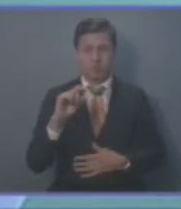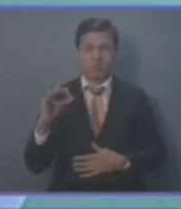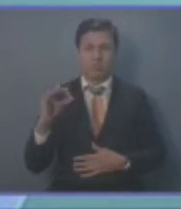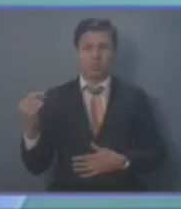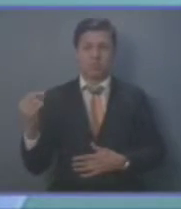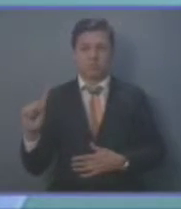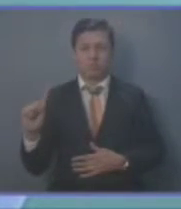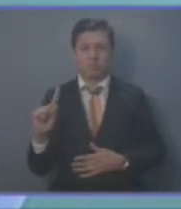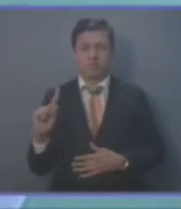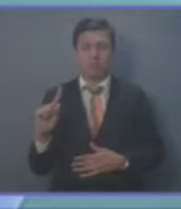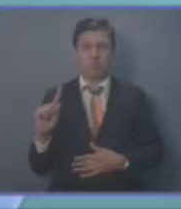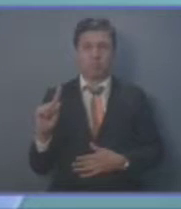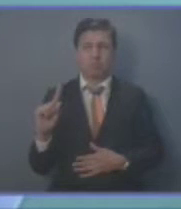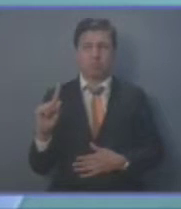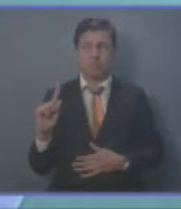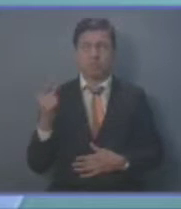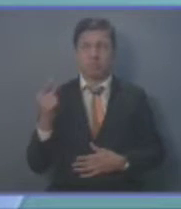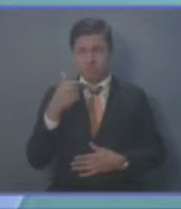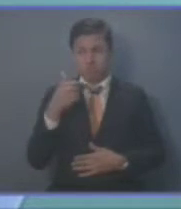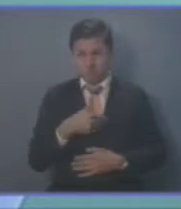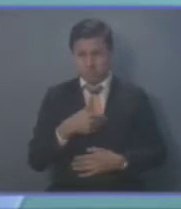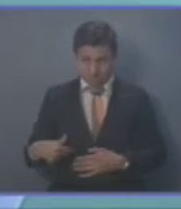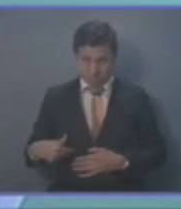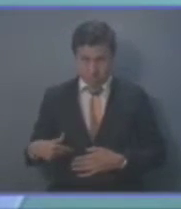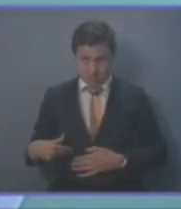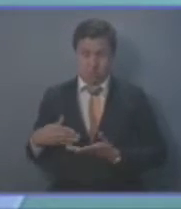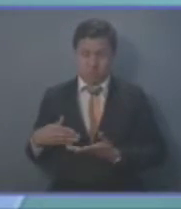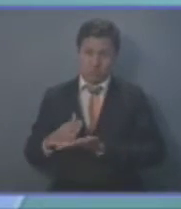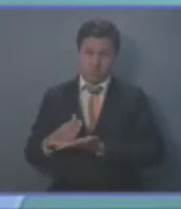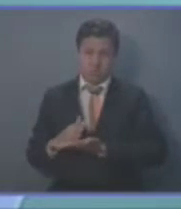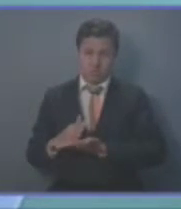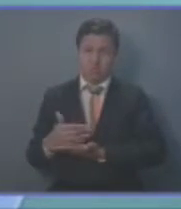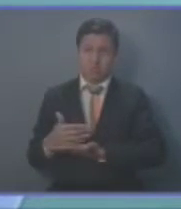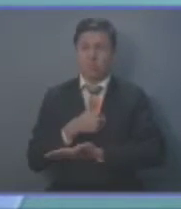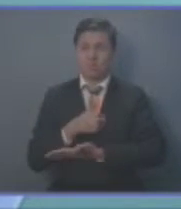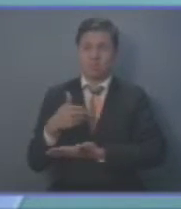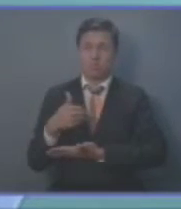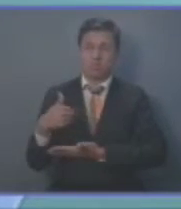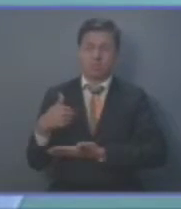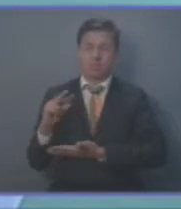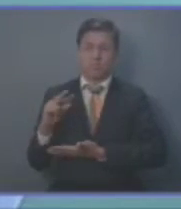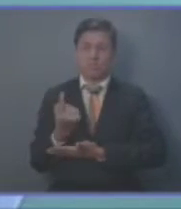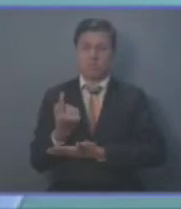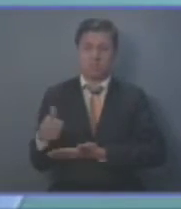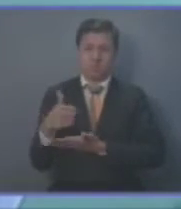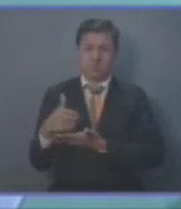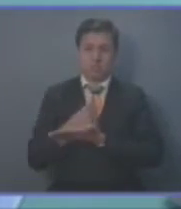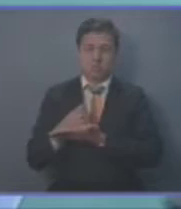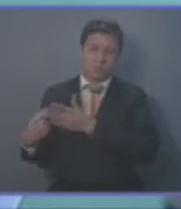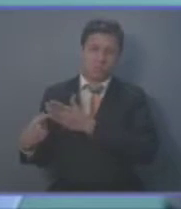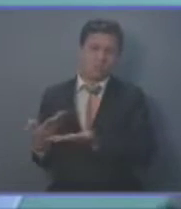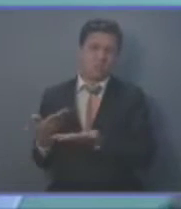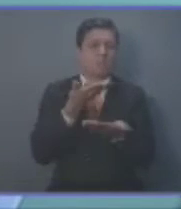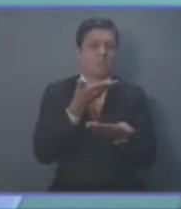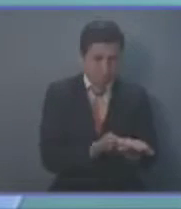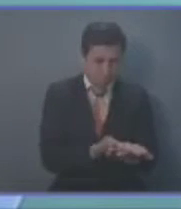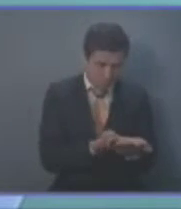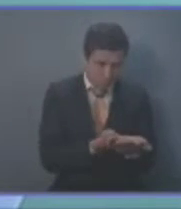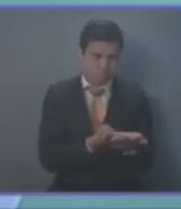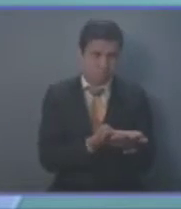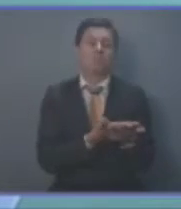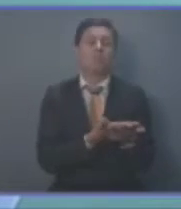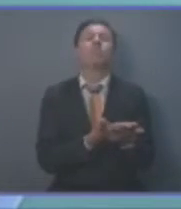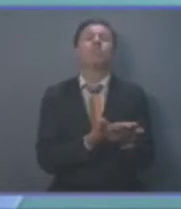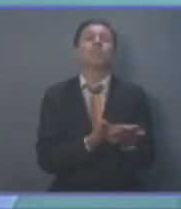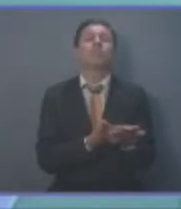800-4-2019-1 que contiene iniciativa del Presidente de la República por medio del Viceministro de Hacienda encargado del despacho